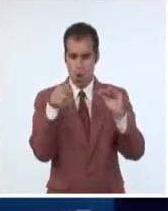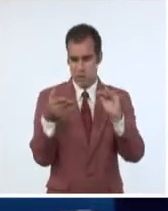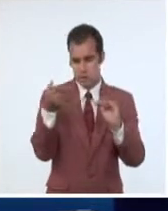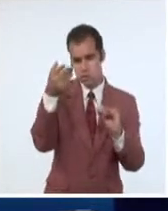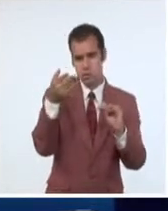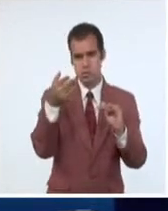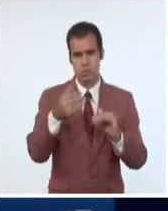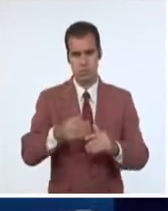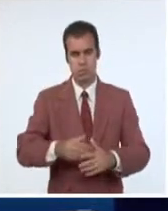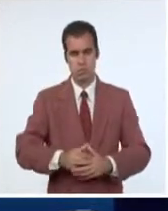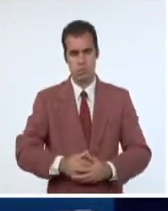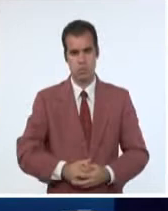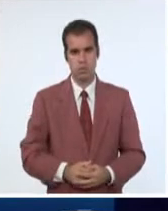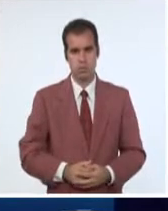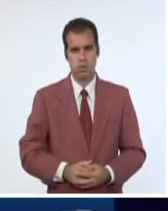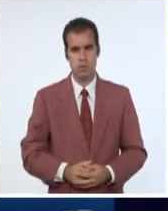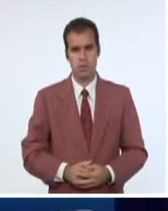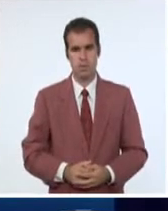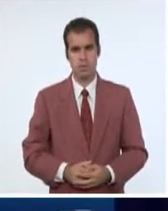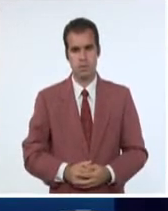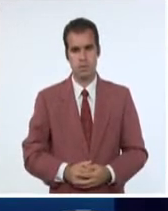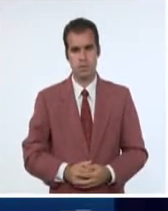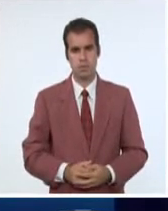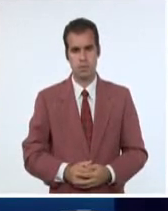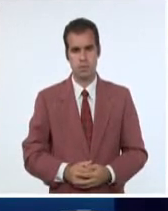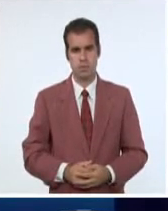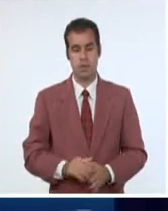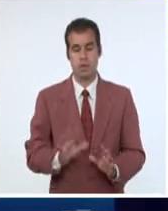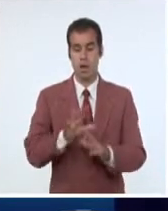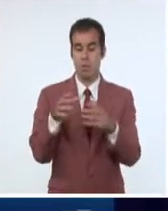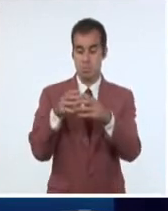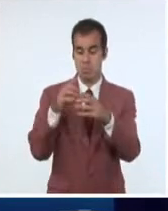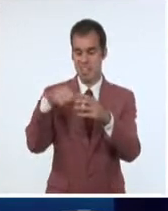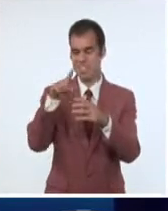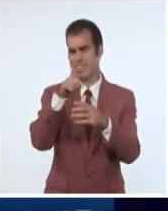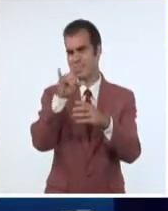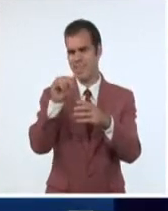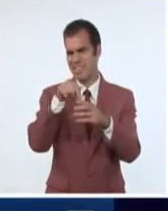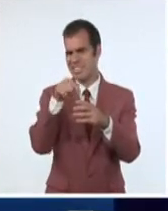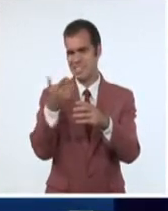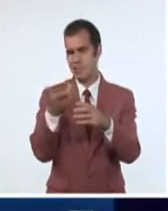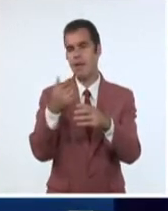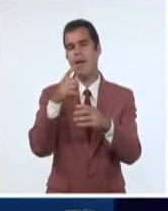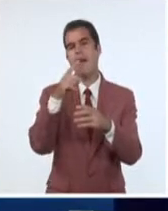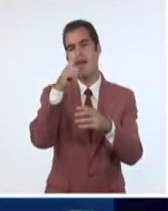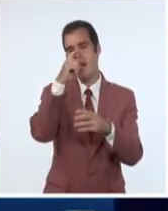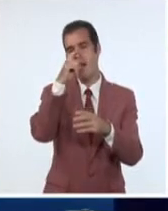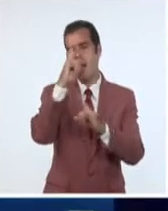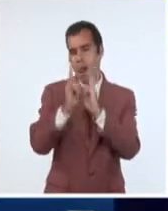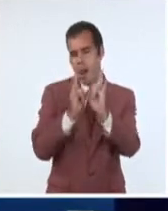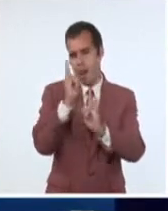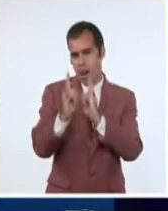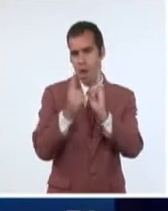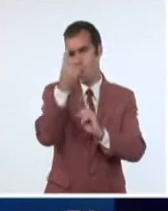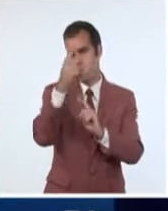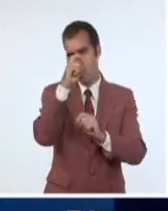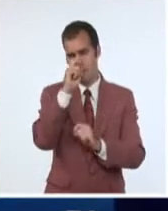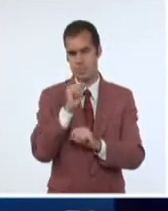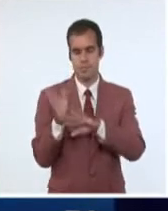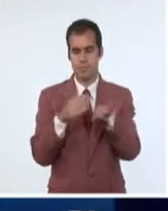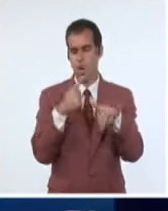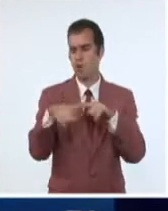el 20%. De ellos, 16 menores de un año, de ellos, 7 menores de 6